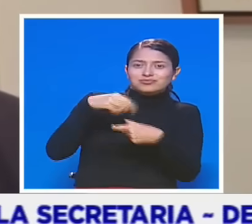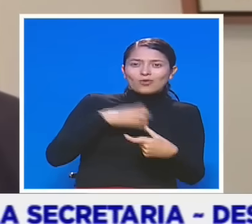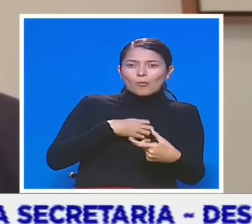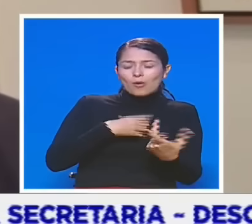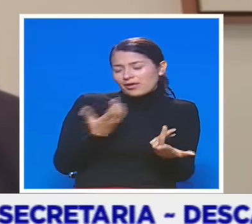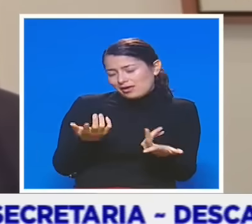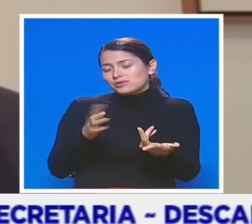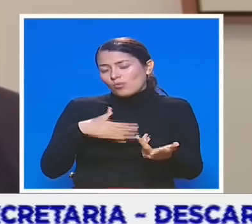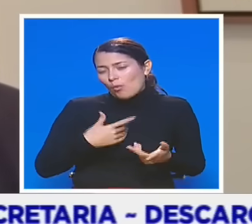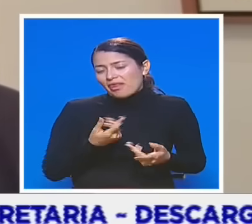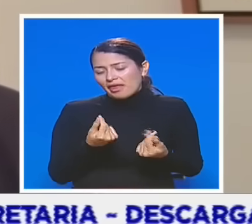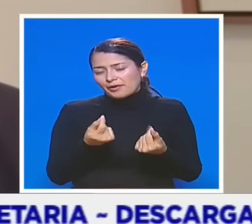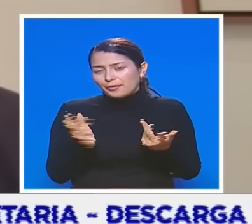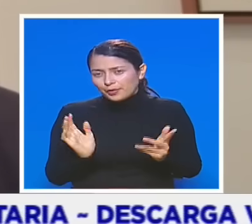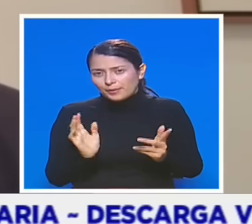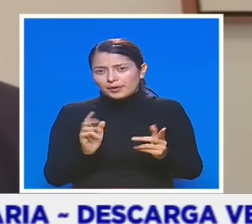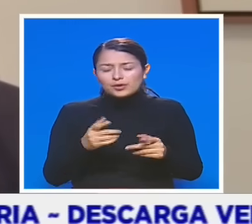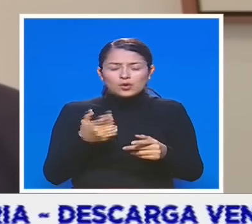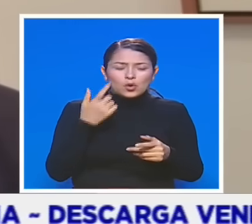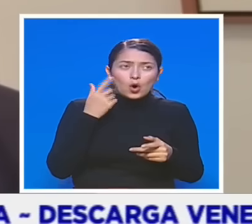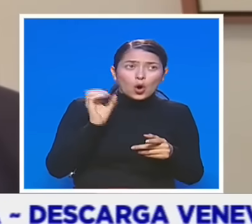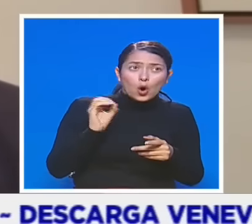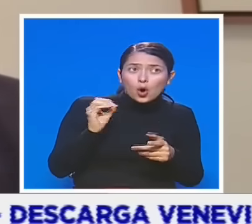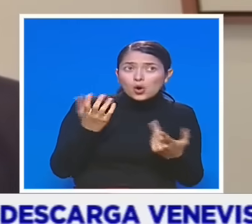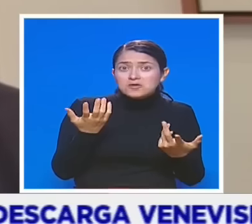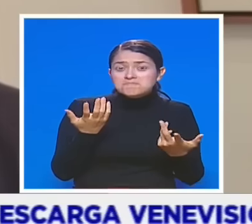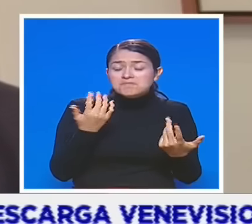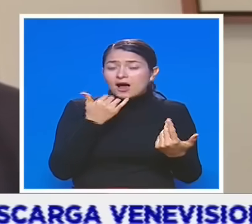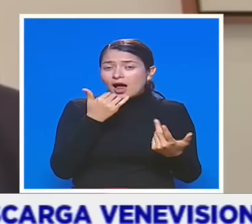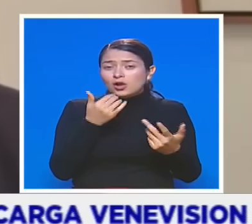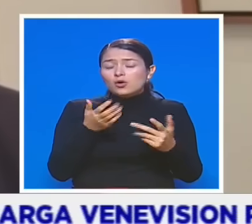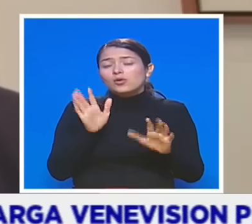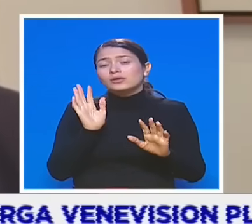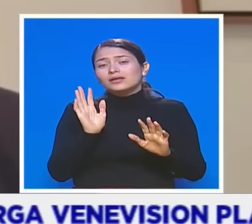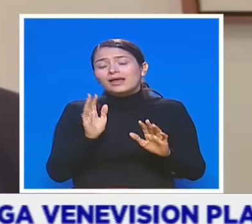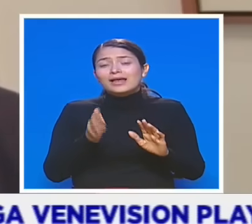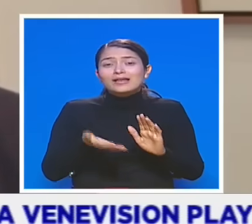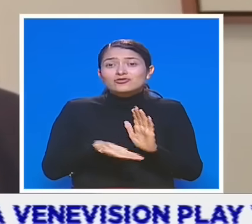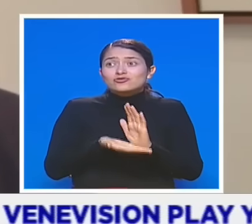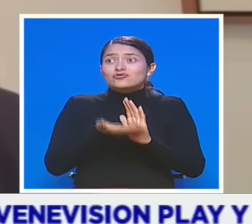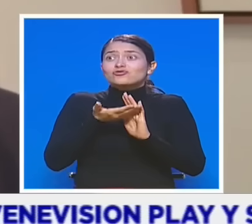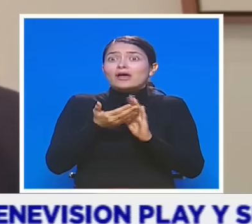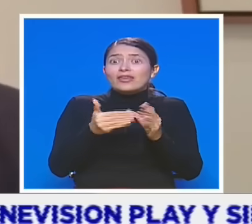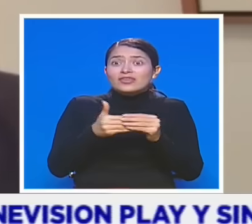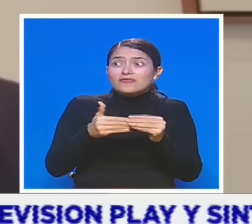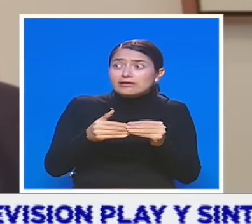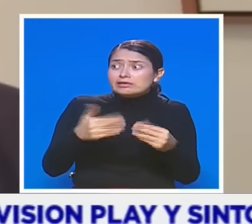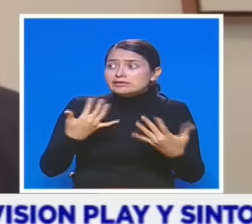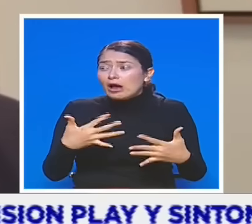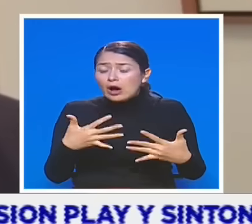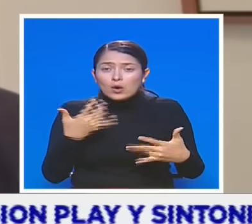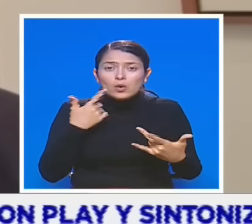que pueden afectar el ruido que genera un incremento en la demanda de divisas para protección patrimonial,